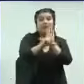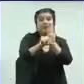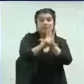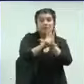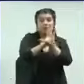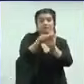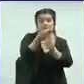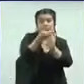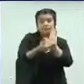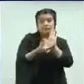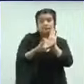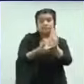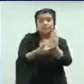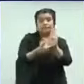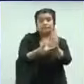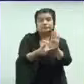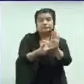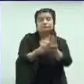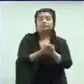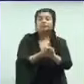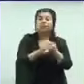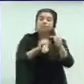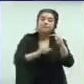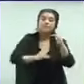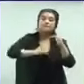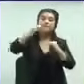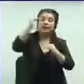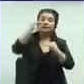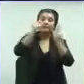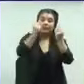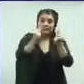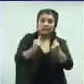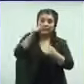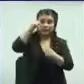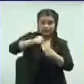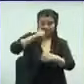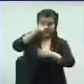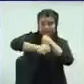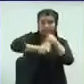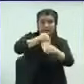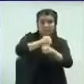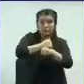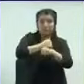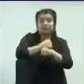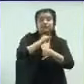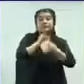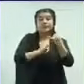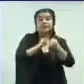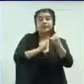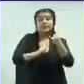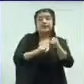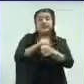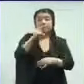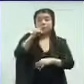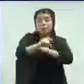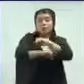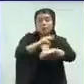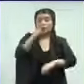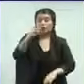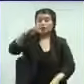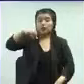se liberaron con la ampliación de presupuesto de este año. Y finalmente, en el caso del FOPAVI, con